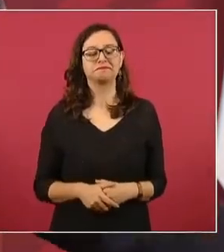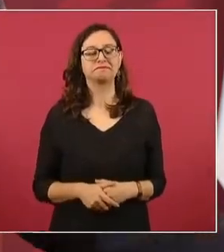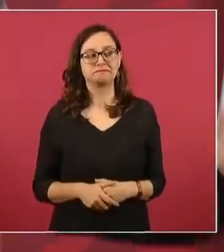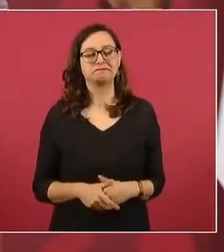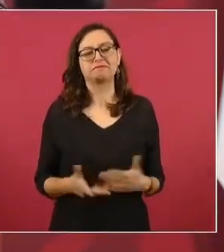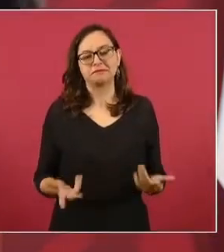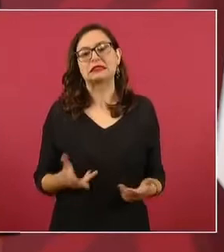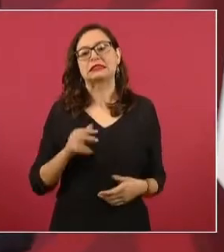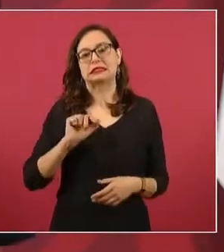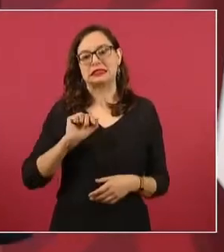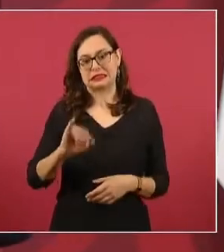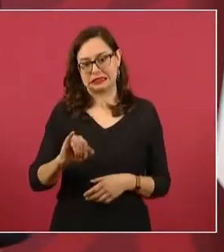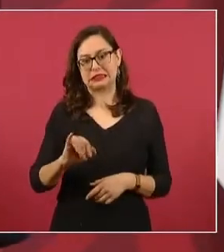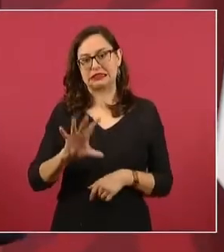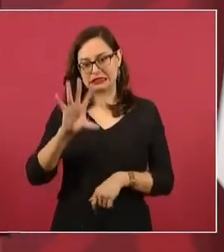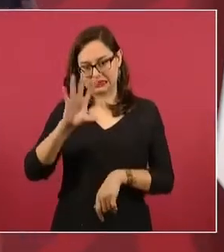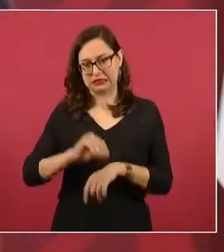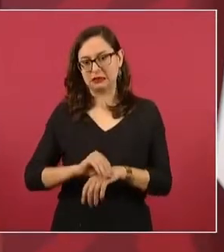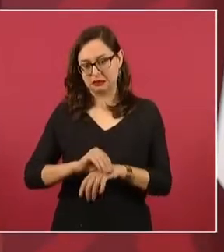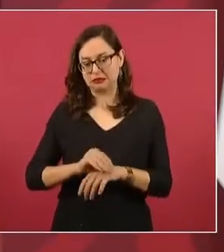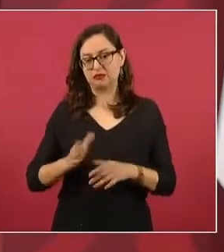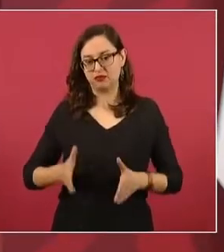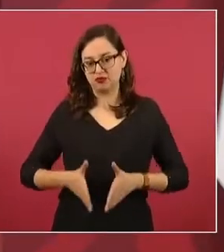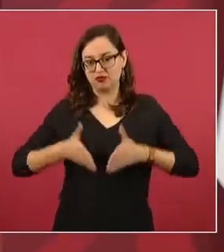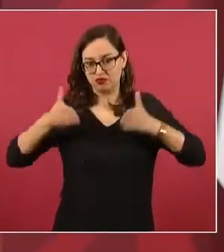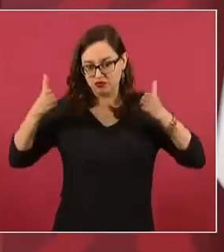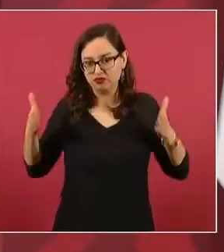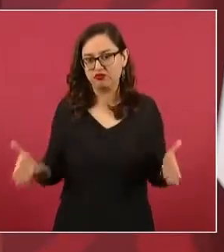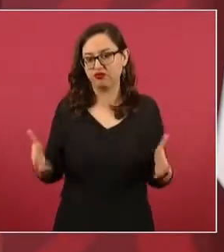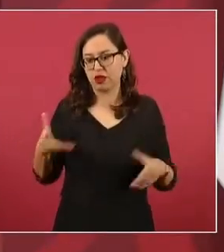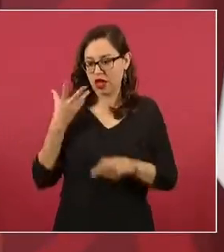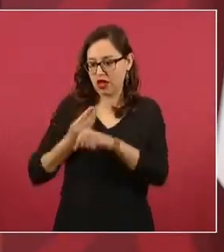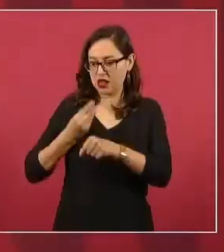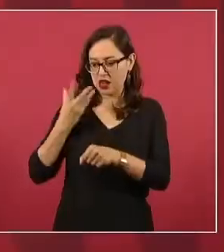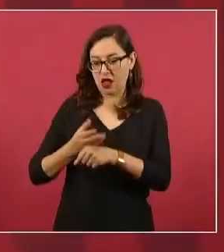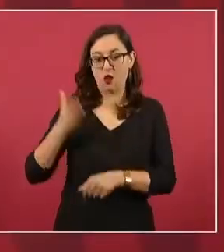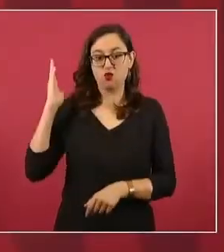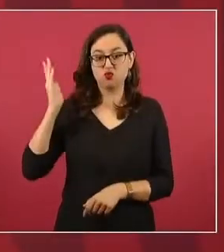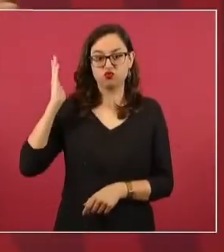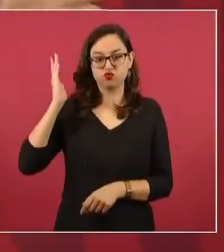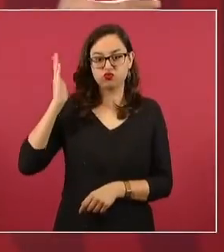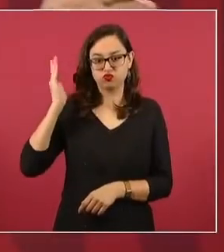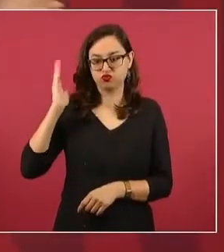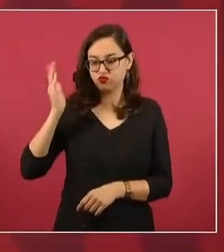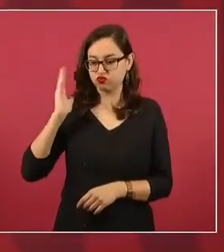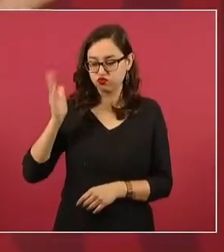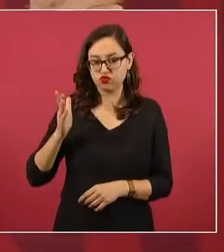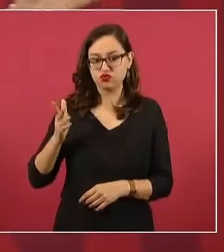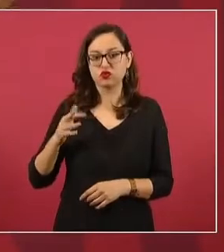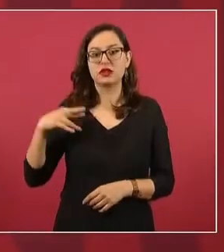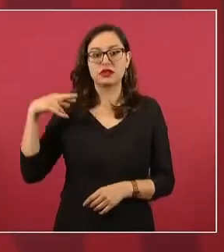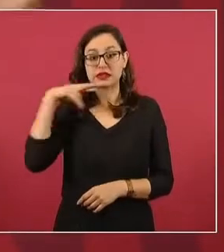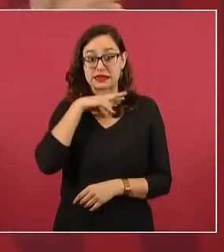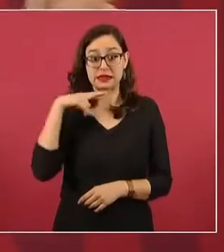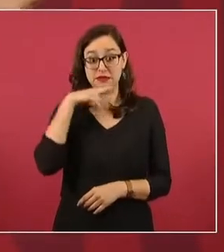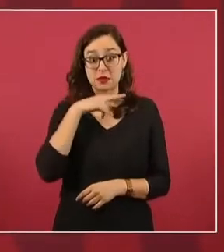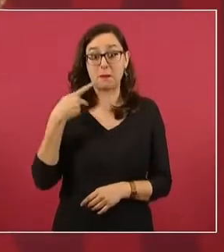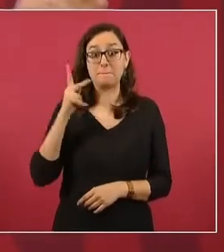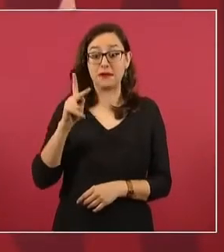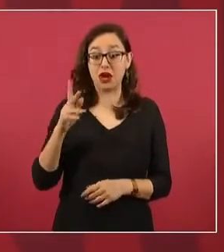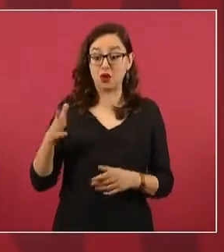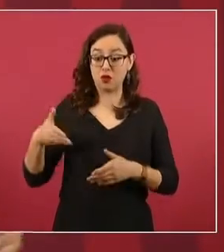se moderniza hasta donde están los pueblos y que pasen por en medio del pueblo para que los que tienen